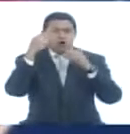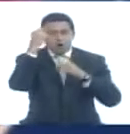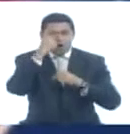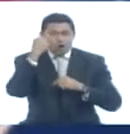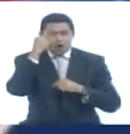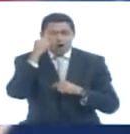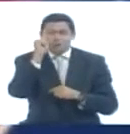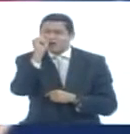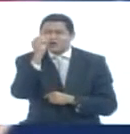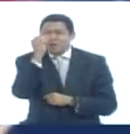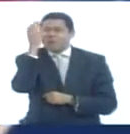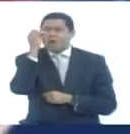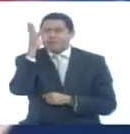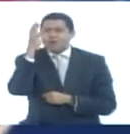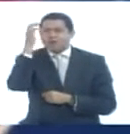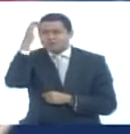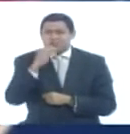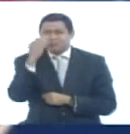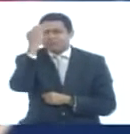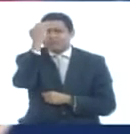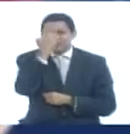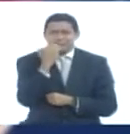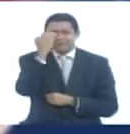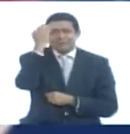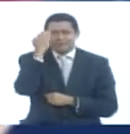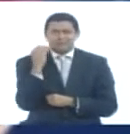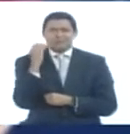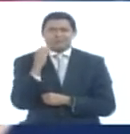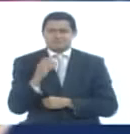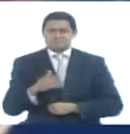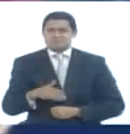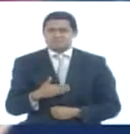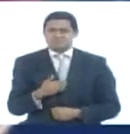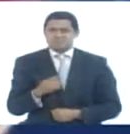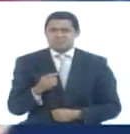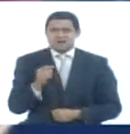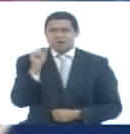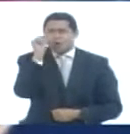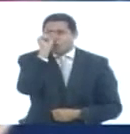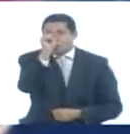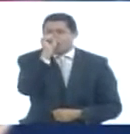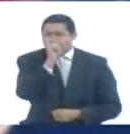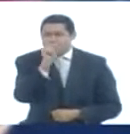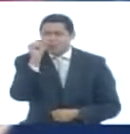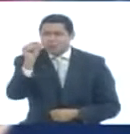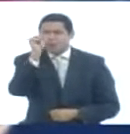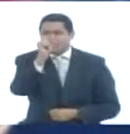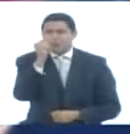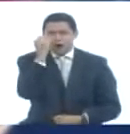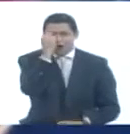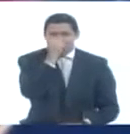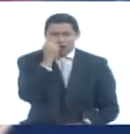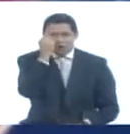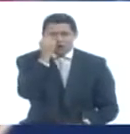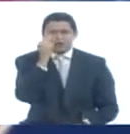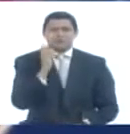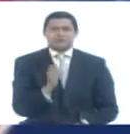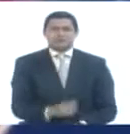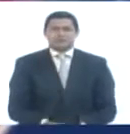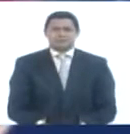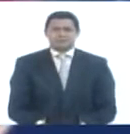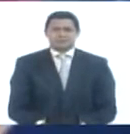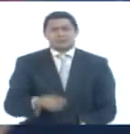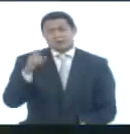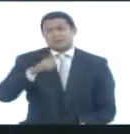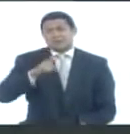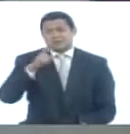y entonces desgarra membranas o rompe membranas o puede hacer pequeños agujeros en el iris cuando